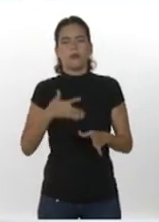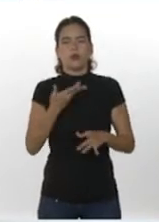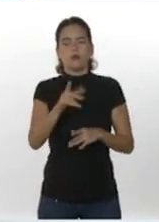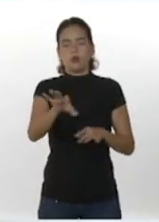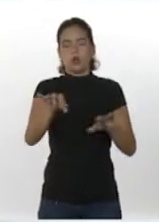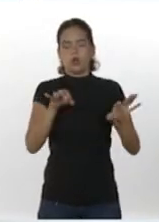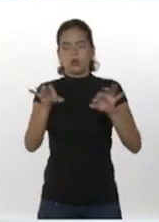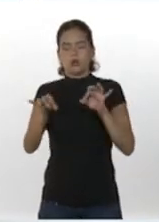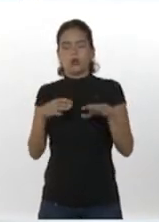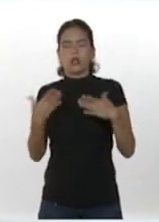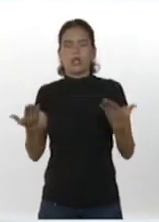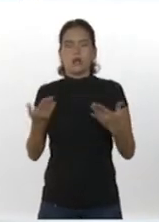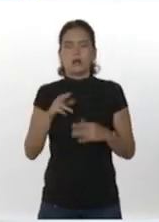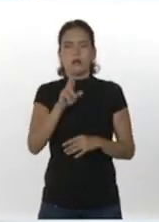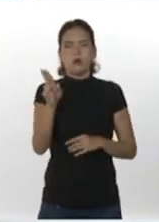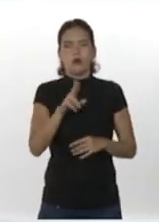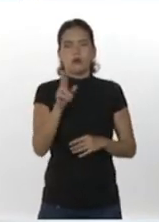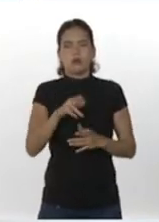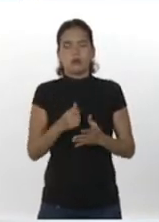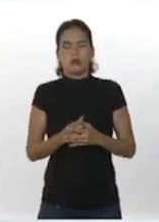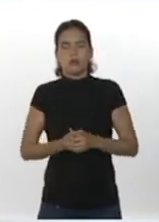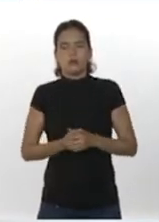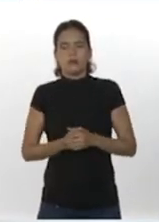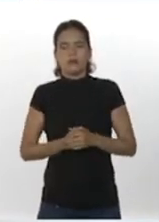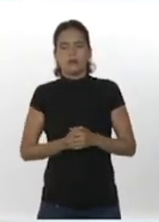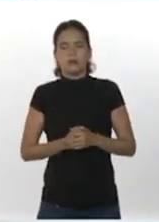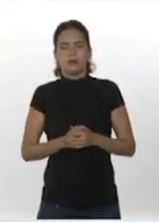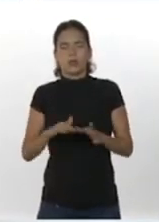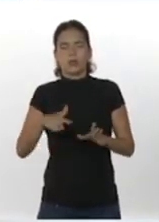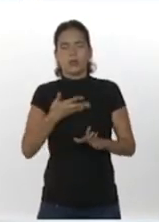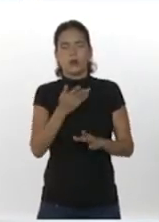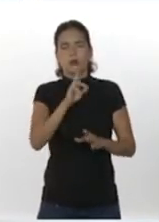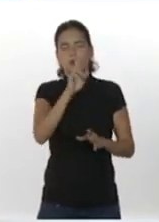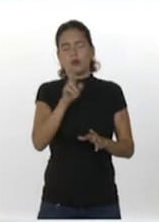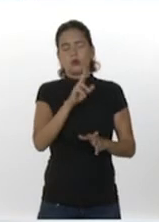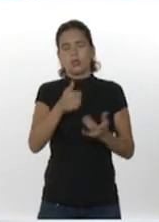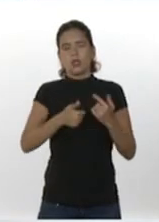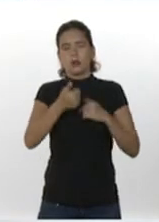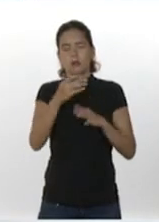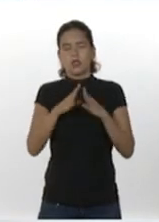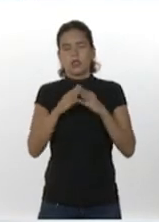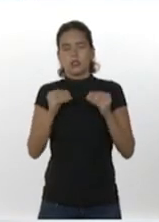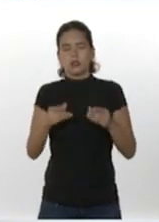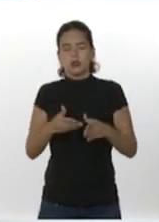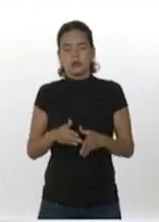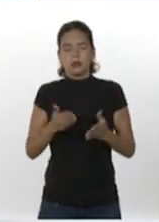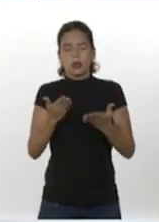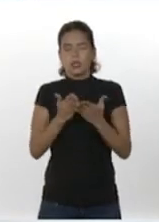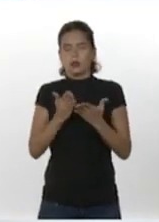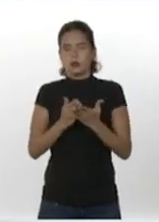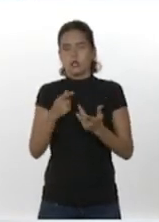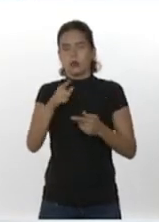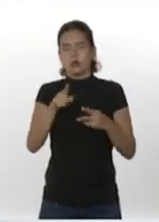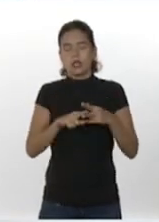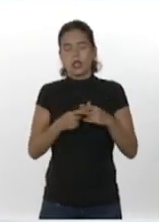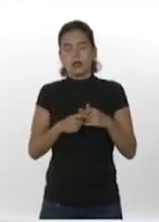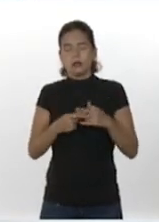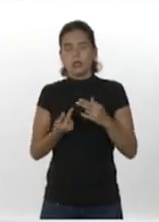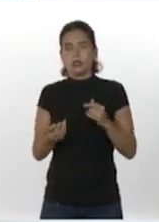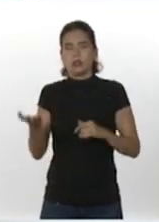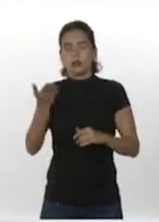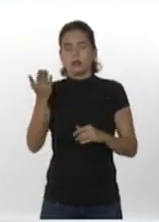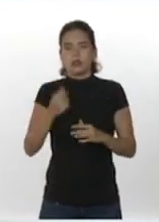seleccionar qué es lo que vamos a utilizar. Y bien, podemos utilizarlo sobre todo para la parte académica. Es una herramienta